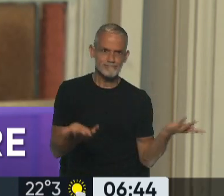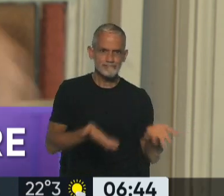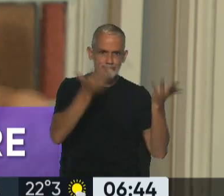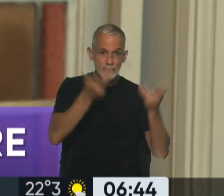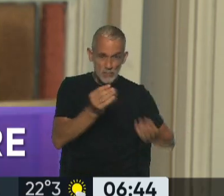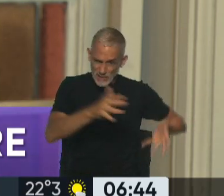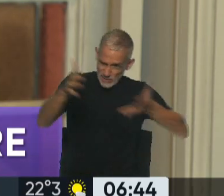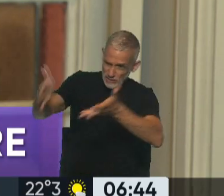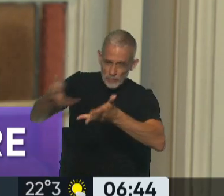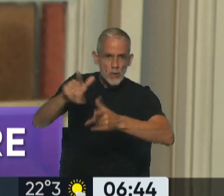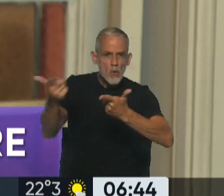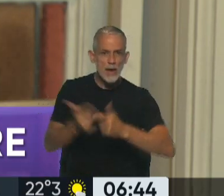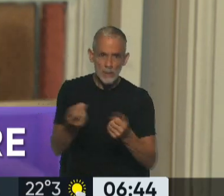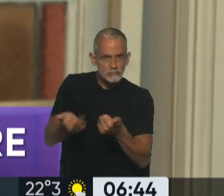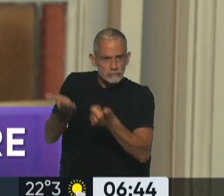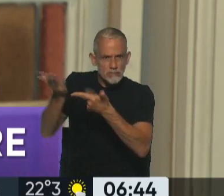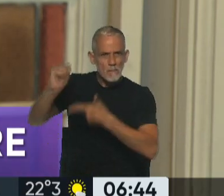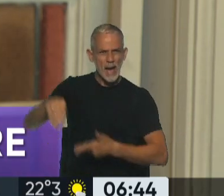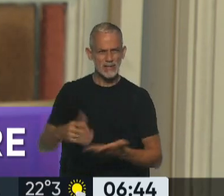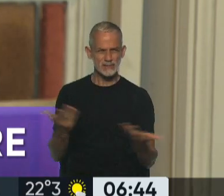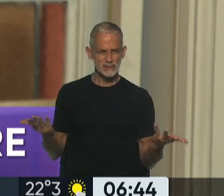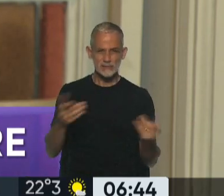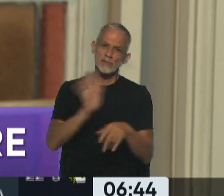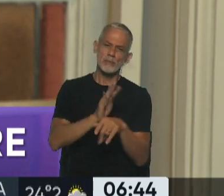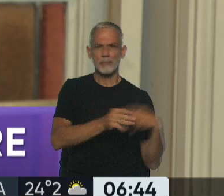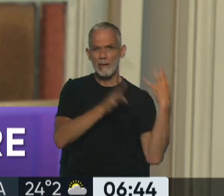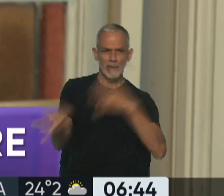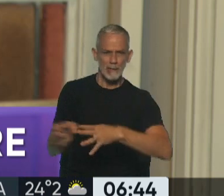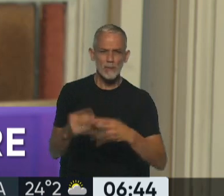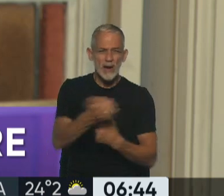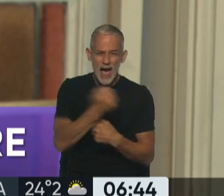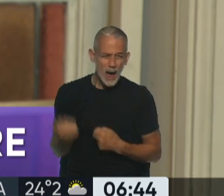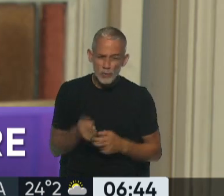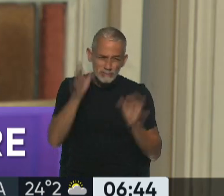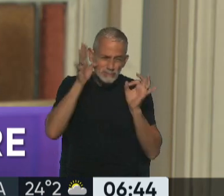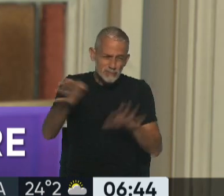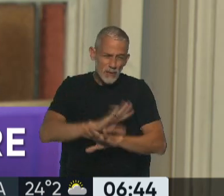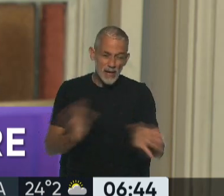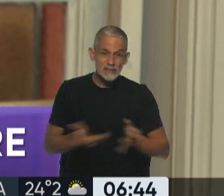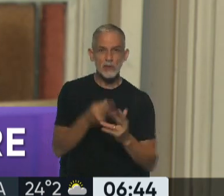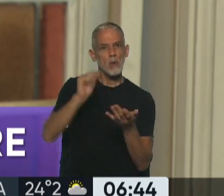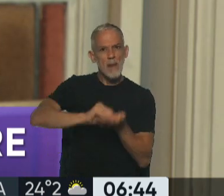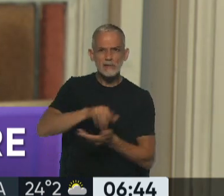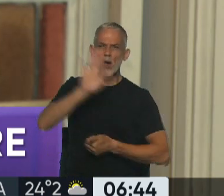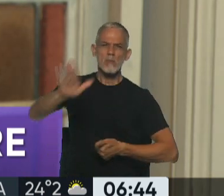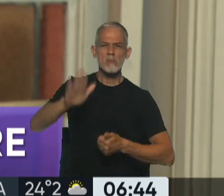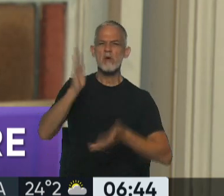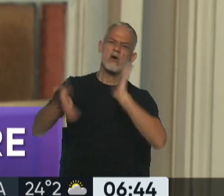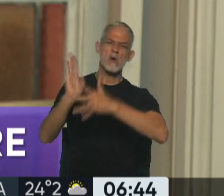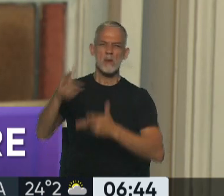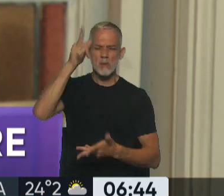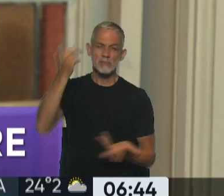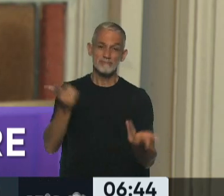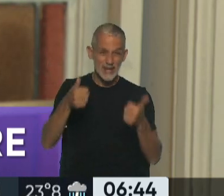y que van a seguir aumentando. Estamos frente a un ataque en regla, un ajuste brutal, y que además es amenazado con la represión. No va a tener